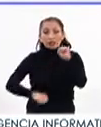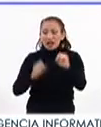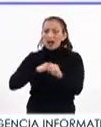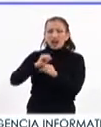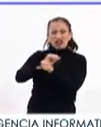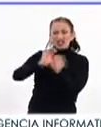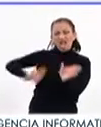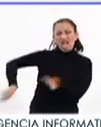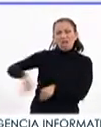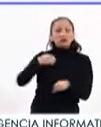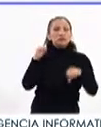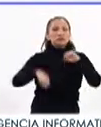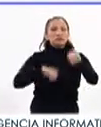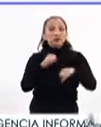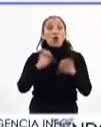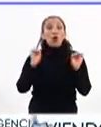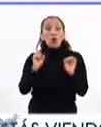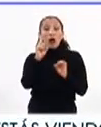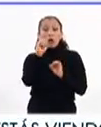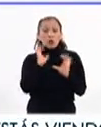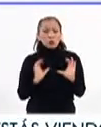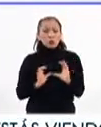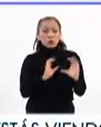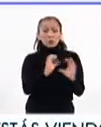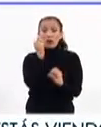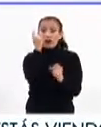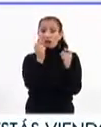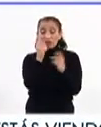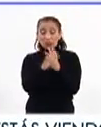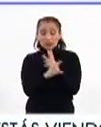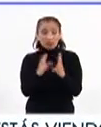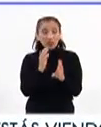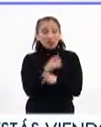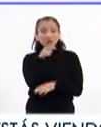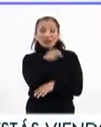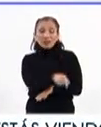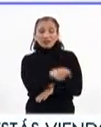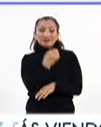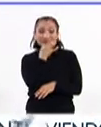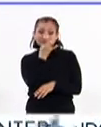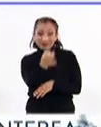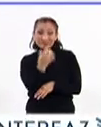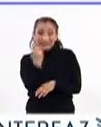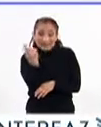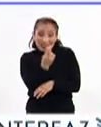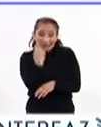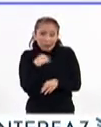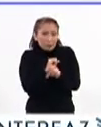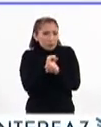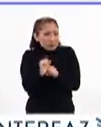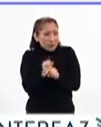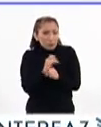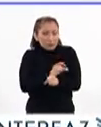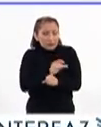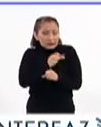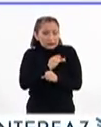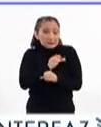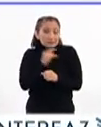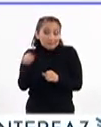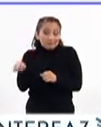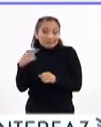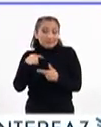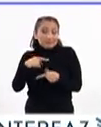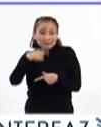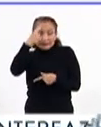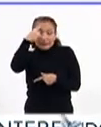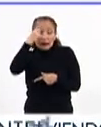uso racional del agua. Son algunos de los elementos que, como te comento, considero que son de sentido común, y creo que